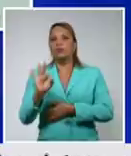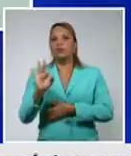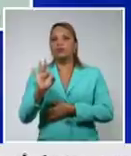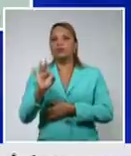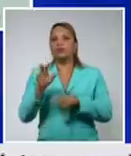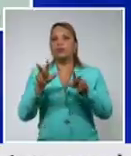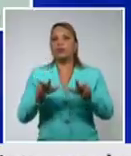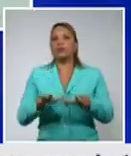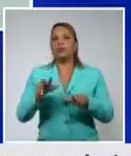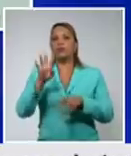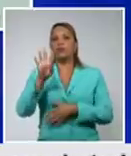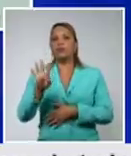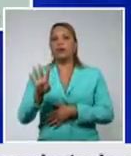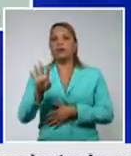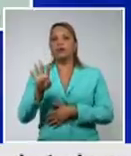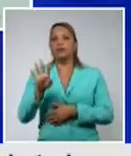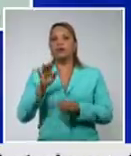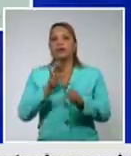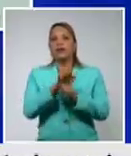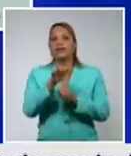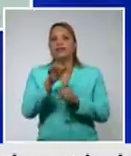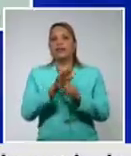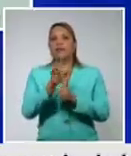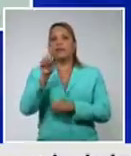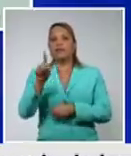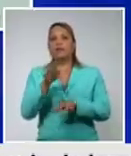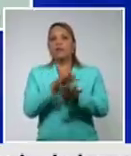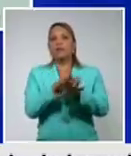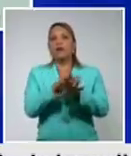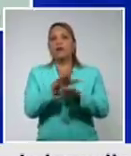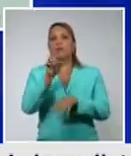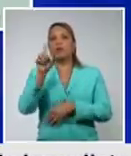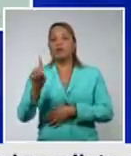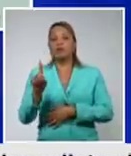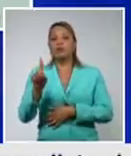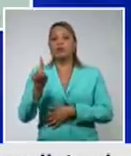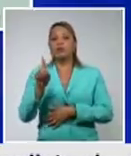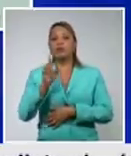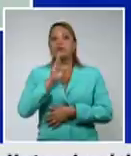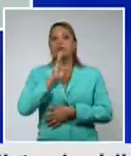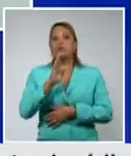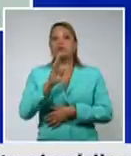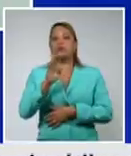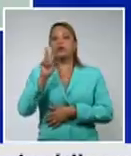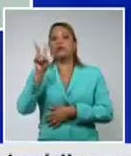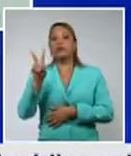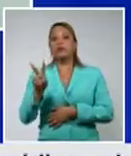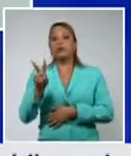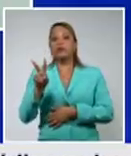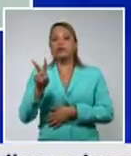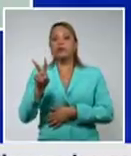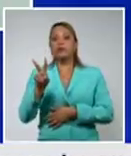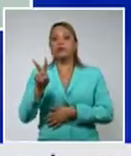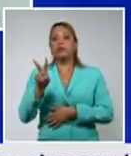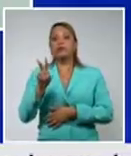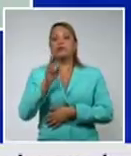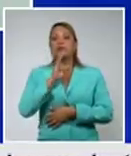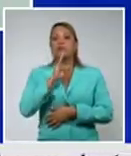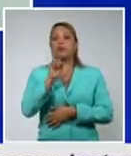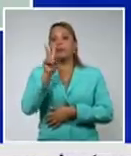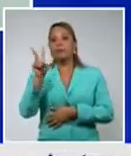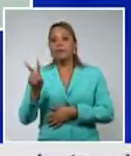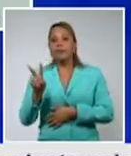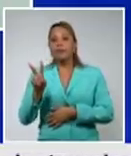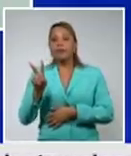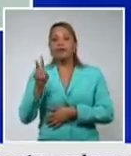con 4, Chambas y Majagua con 1 cada uno, y Bolivia con 2 y Florencia